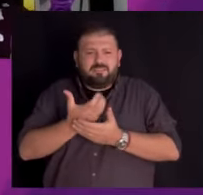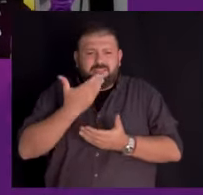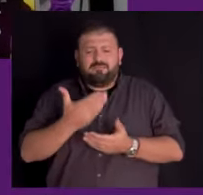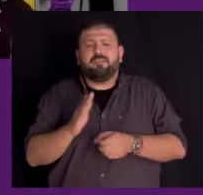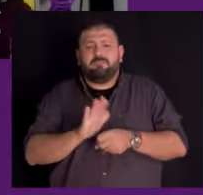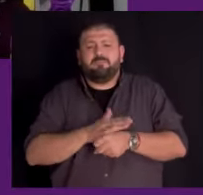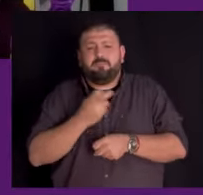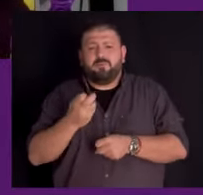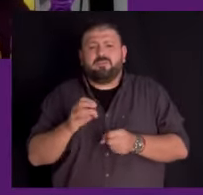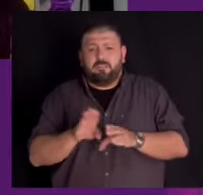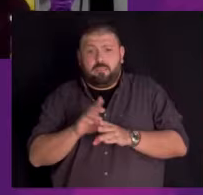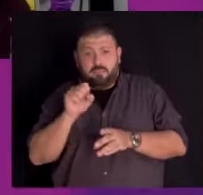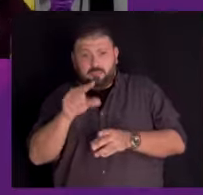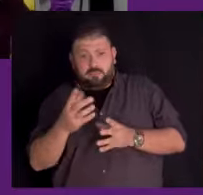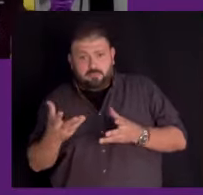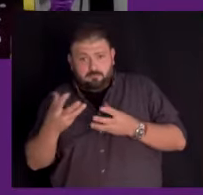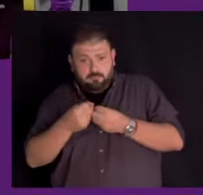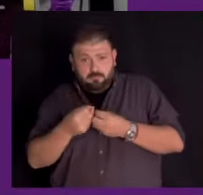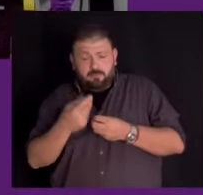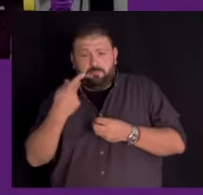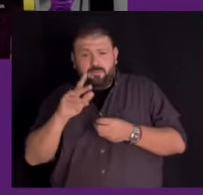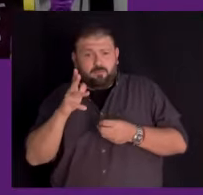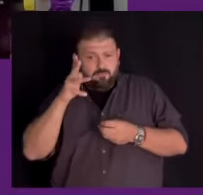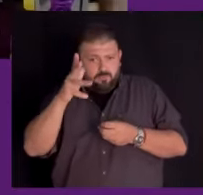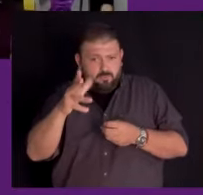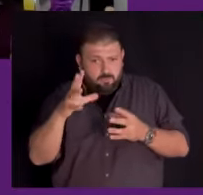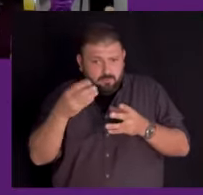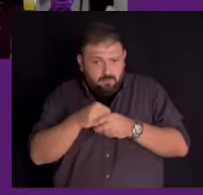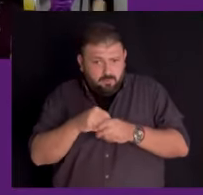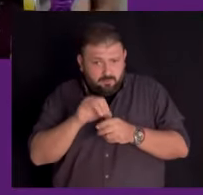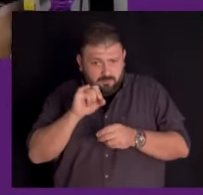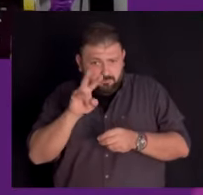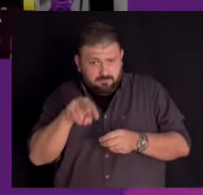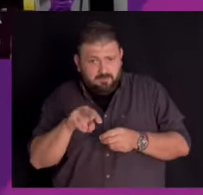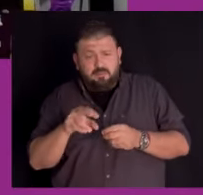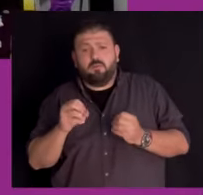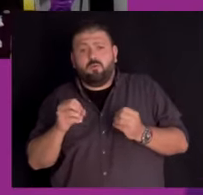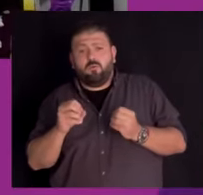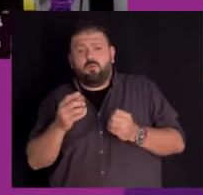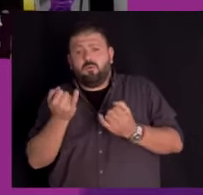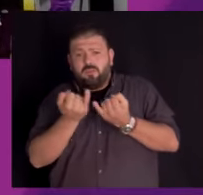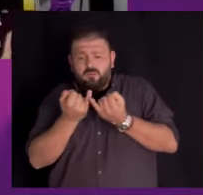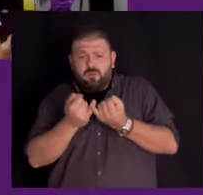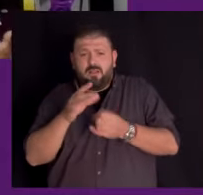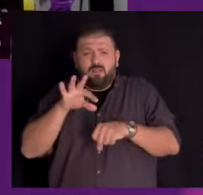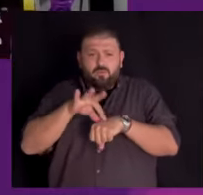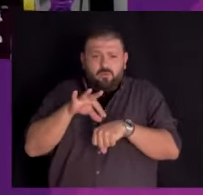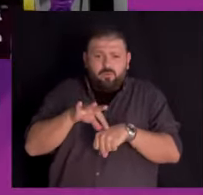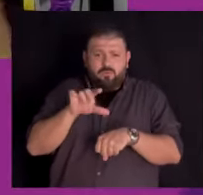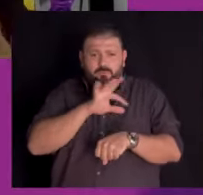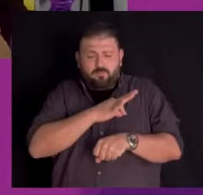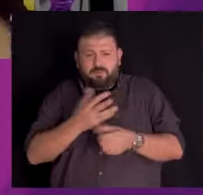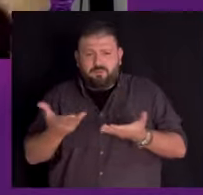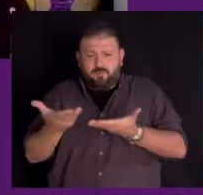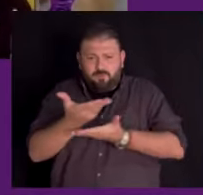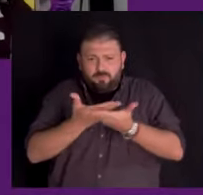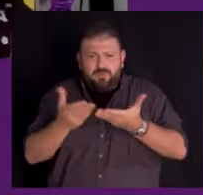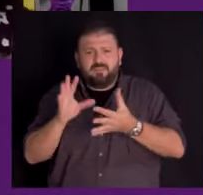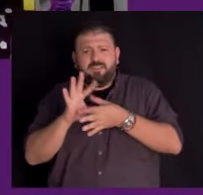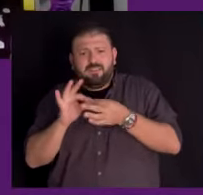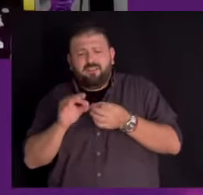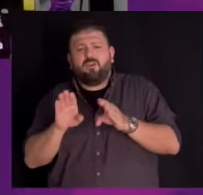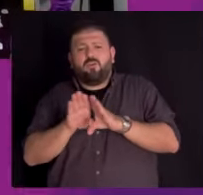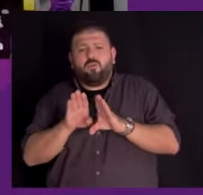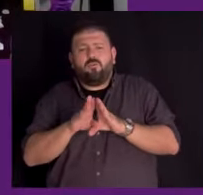estrés influye, pero va más allá, ¿cierto? ¿Te parece, doctor, si nos puedes tú compartir cómo